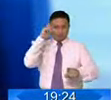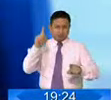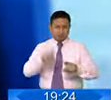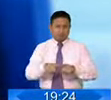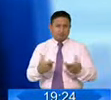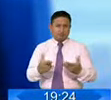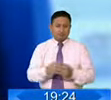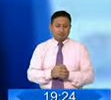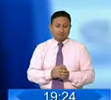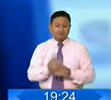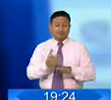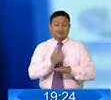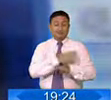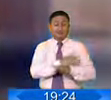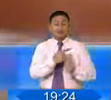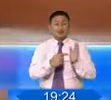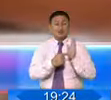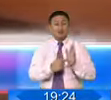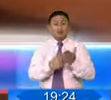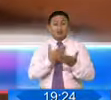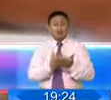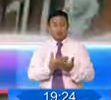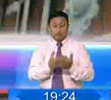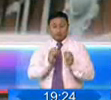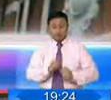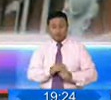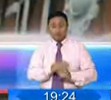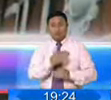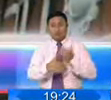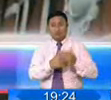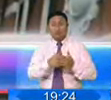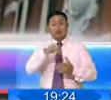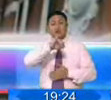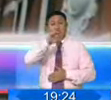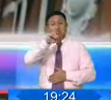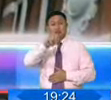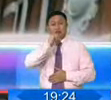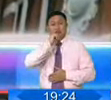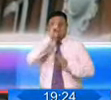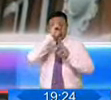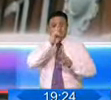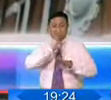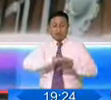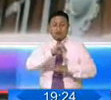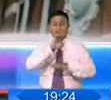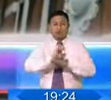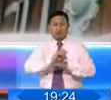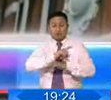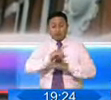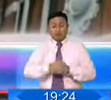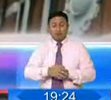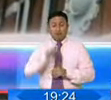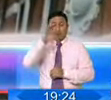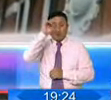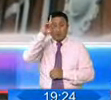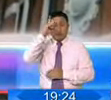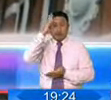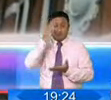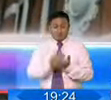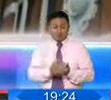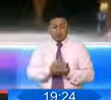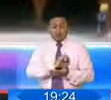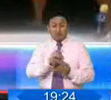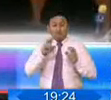los antecedentes antes expuestos más los reiterados incumplimientos de Assange ante solicitudes del Ecuador para que evite pronunciamientos y